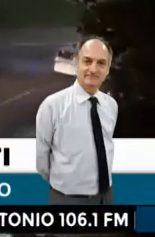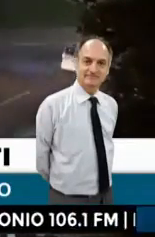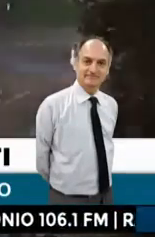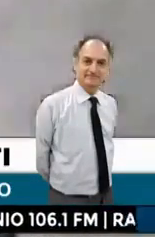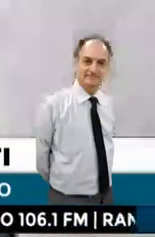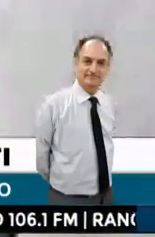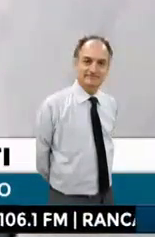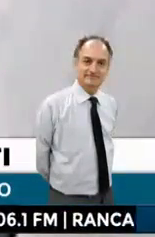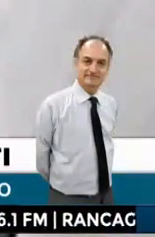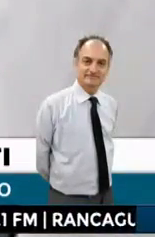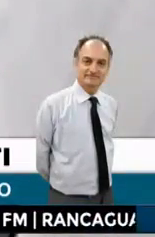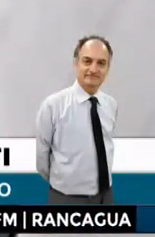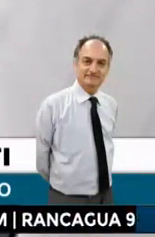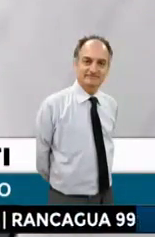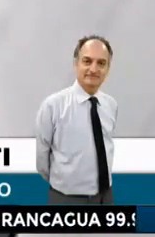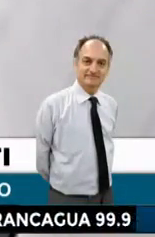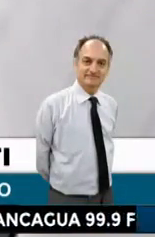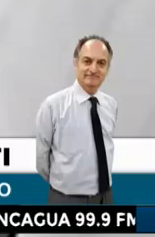Ha fallecido Patricio Bañados.